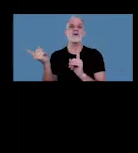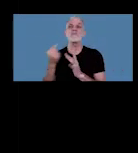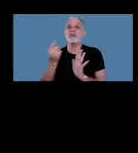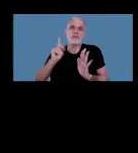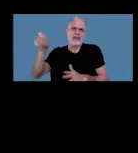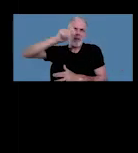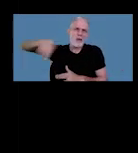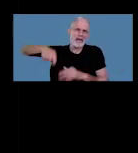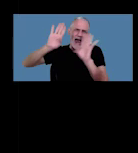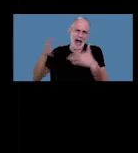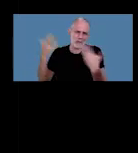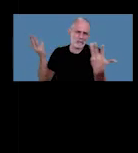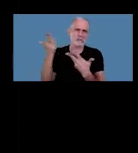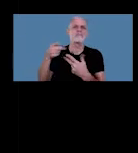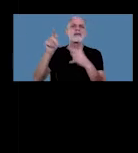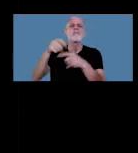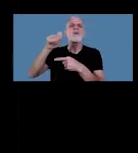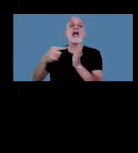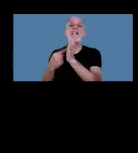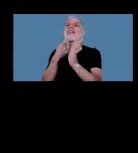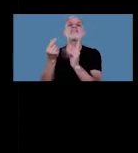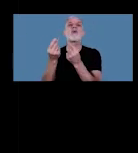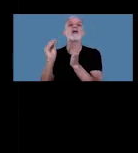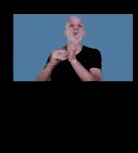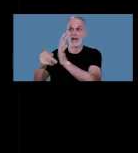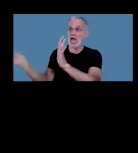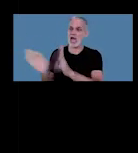corredor inmobiliario en bienes raíces de Estados Unidos.